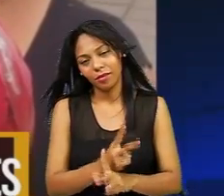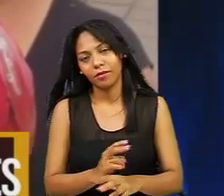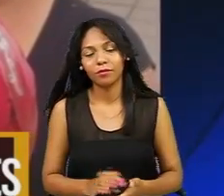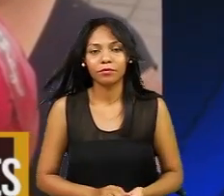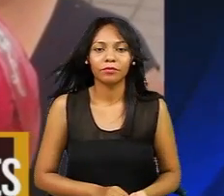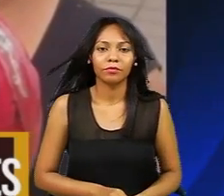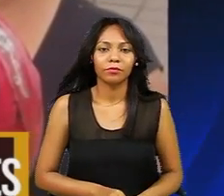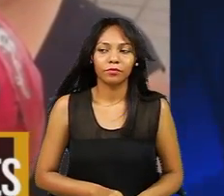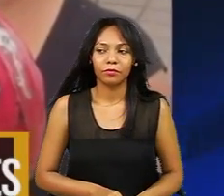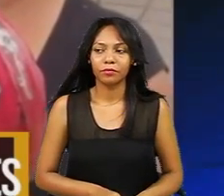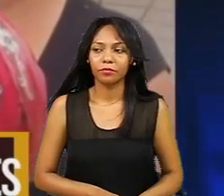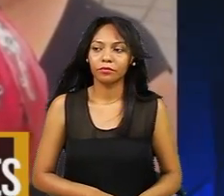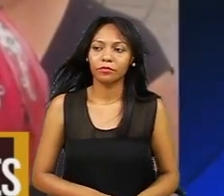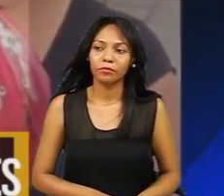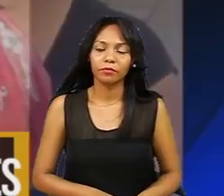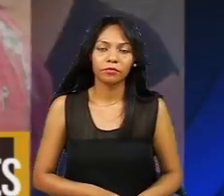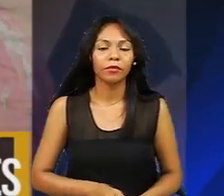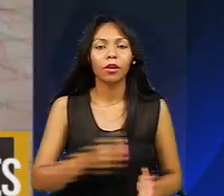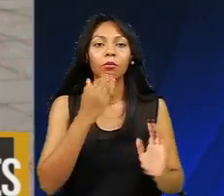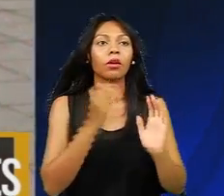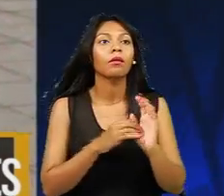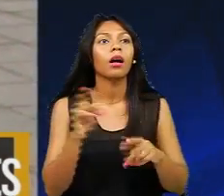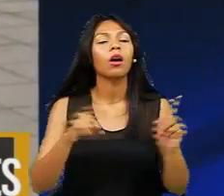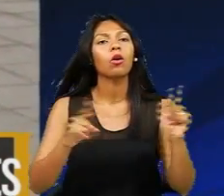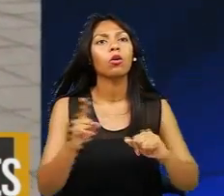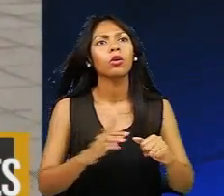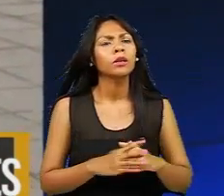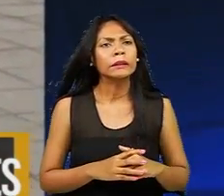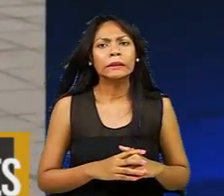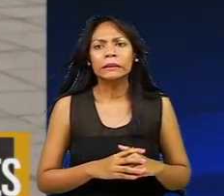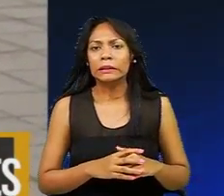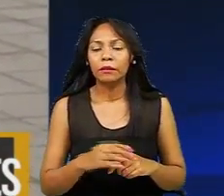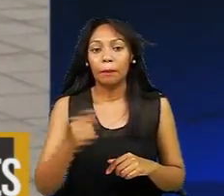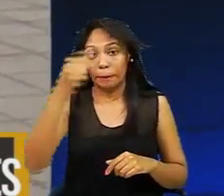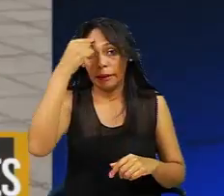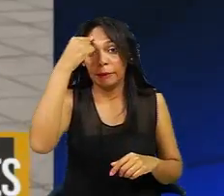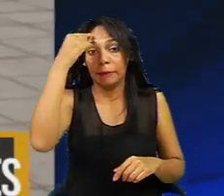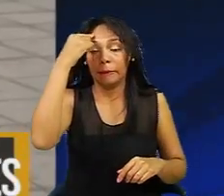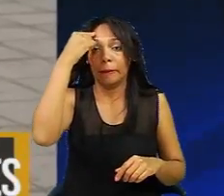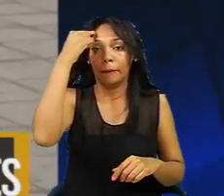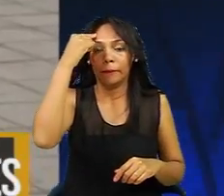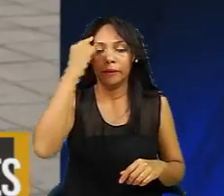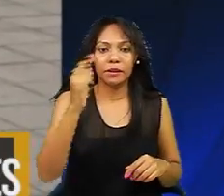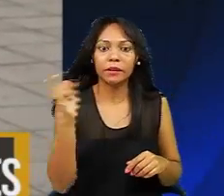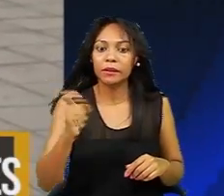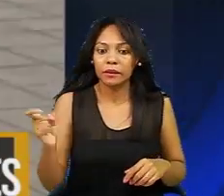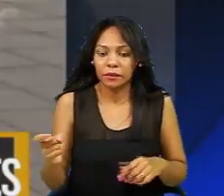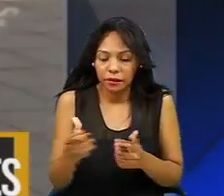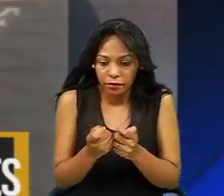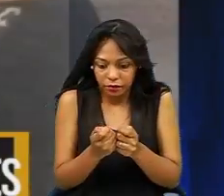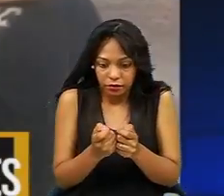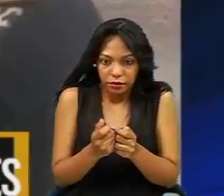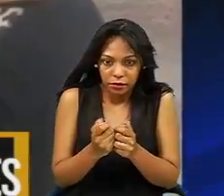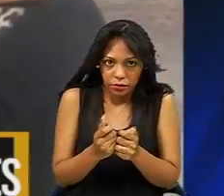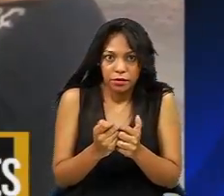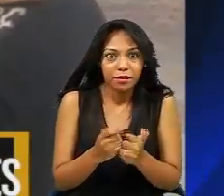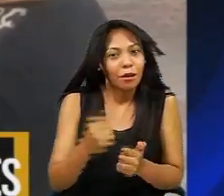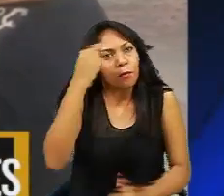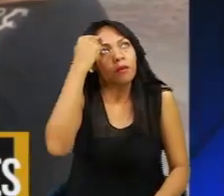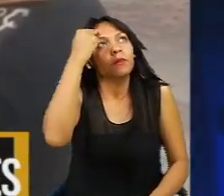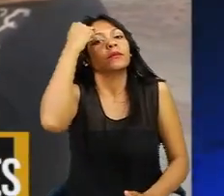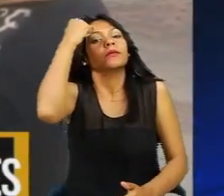pronto o que tienen de pronto ansiedad de pronto de estar totalmente conectados siempre con su celular, que